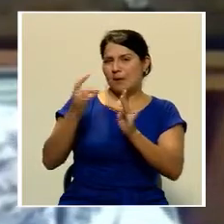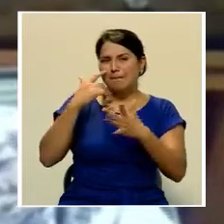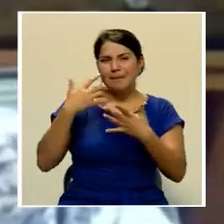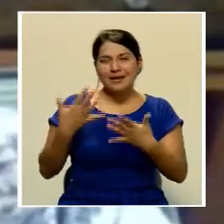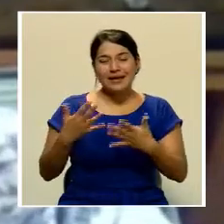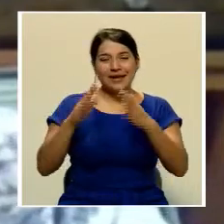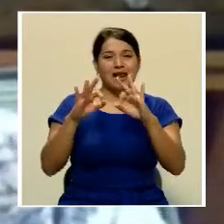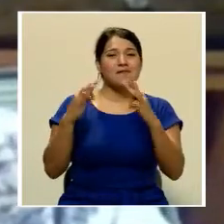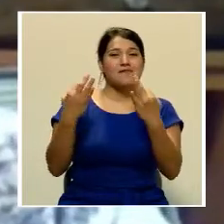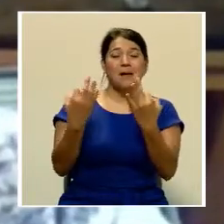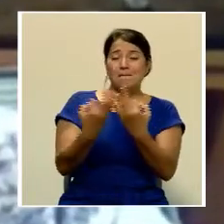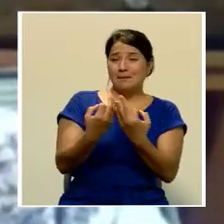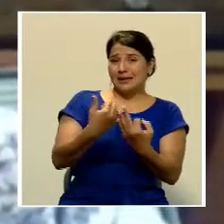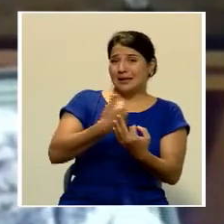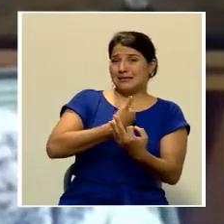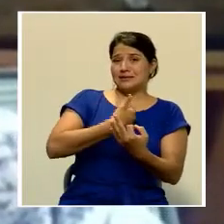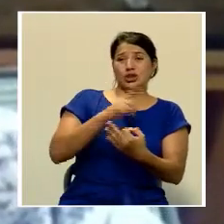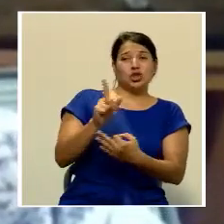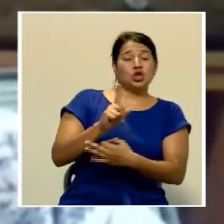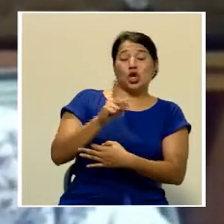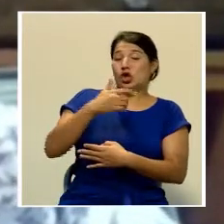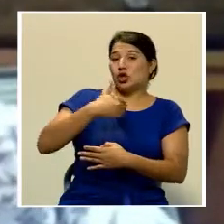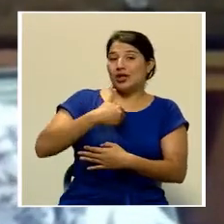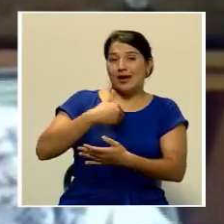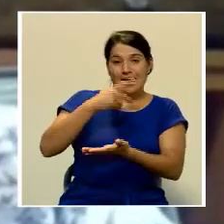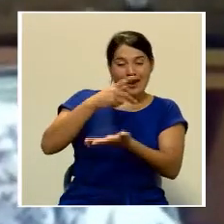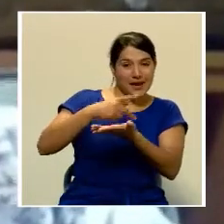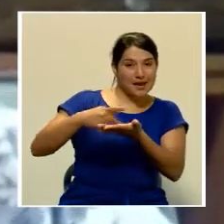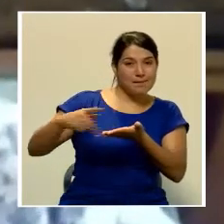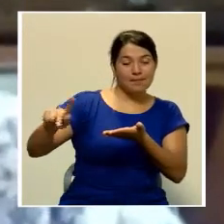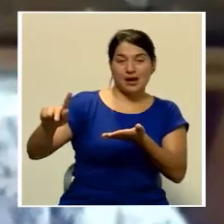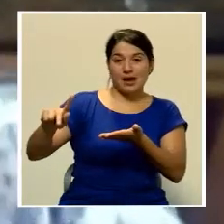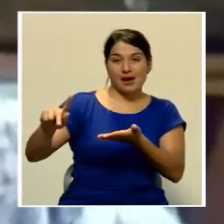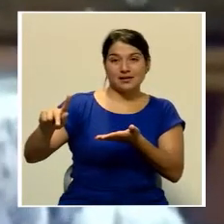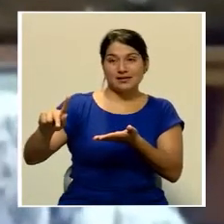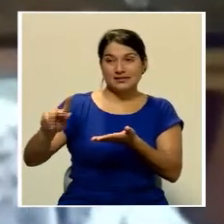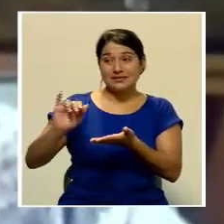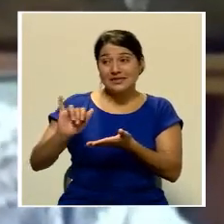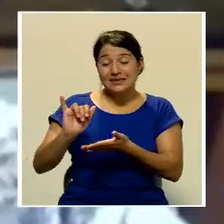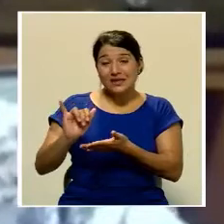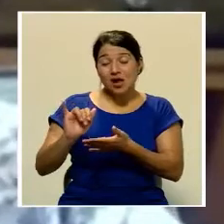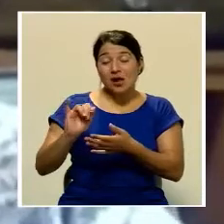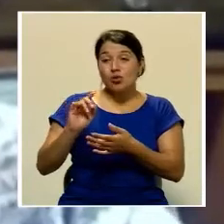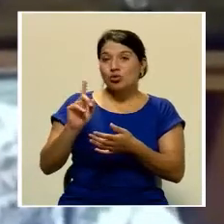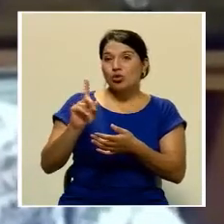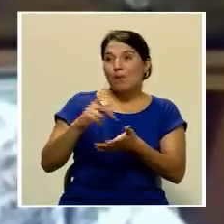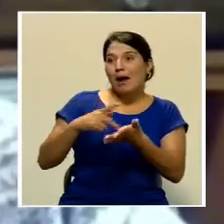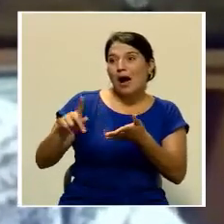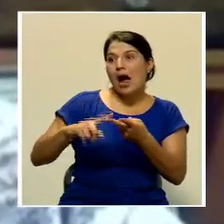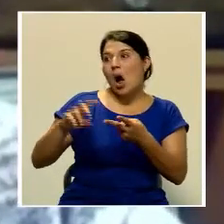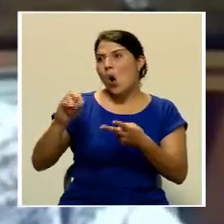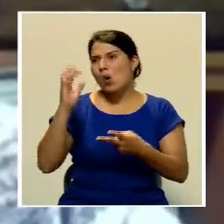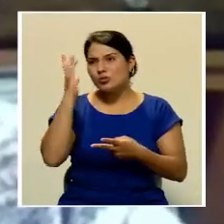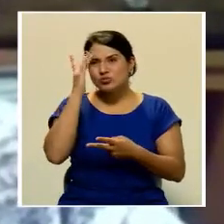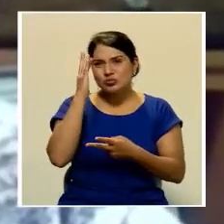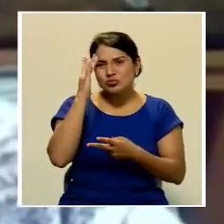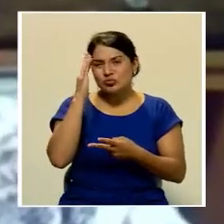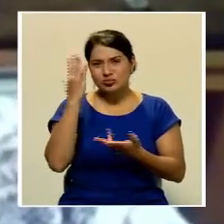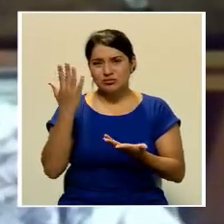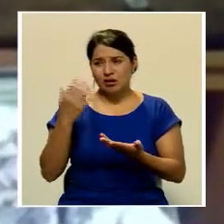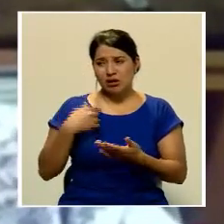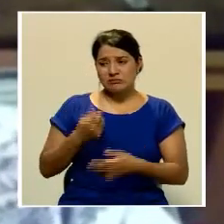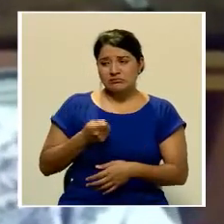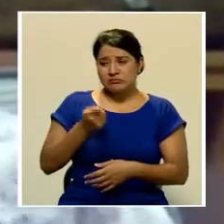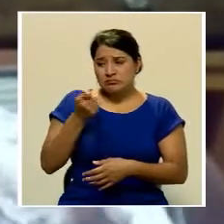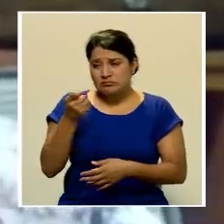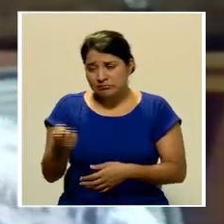no tuvieran que enfrentar esta angustia, ¿verdad? No solo económica, sino que si